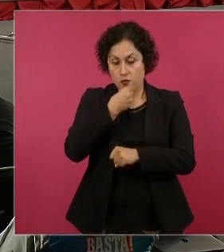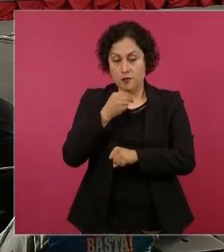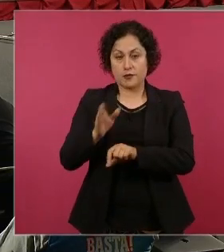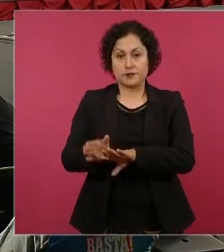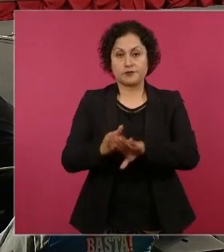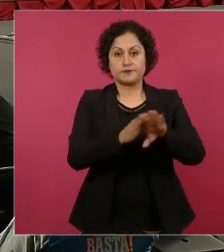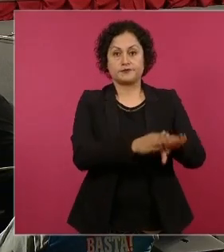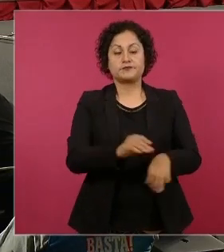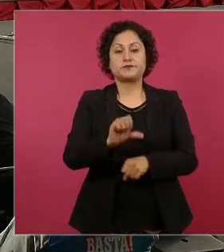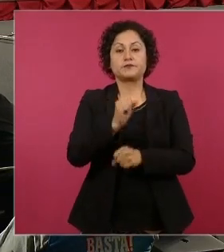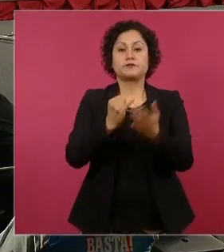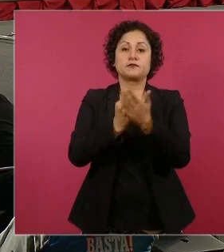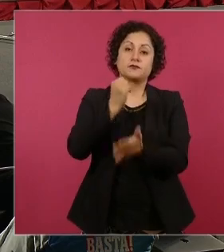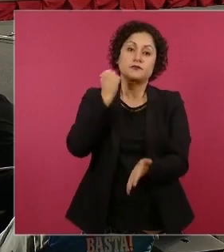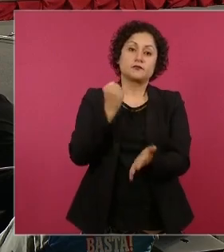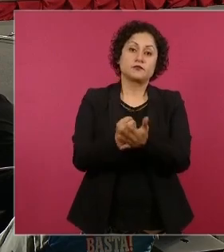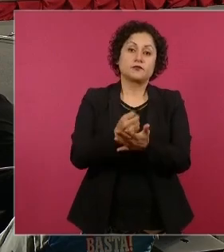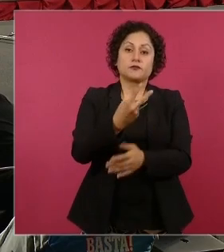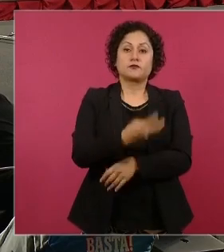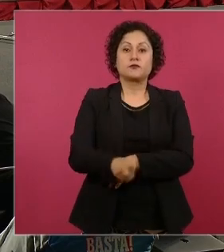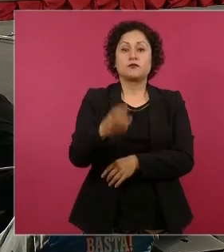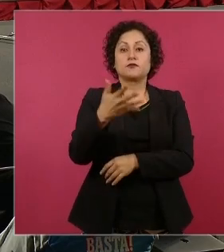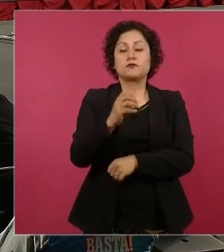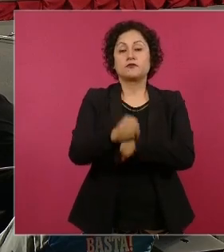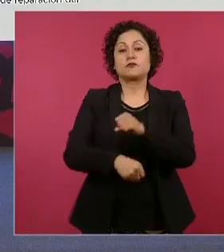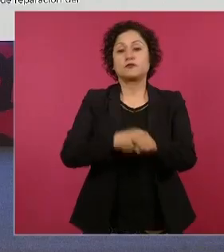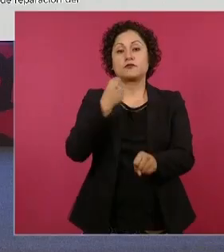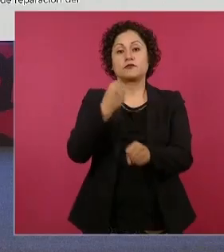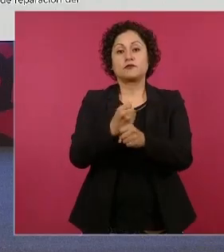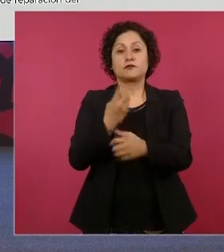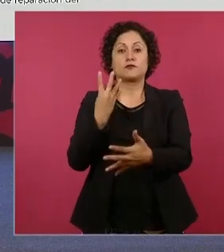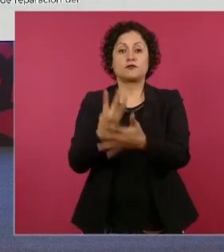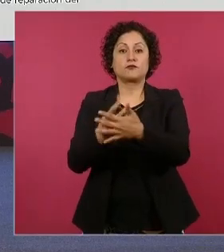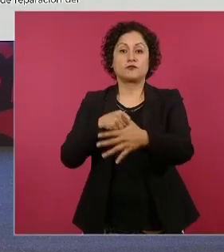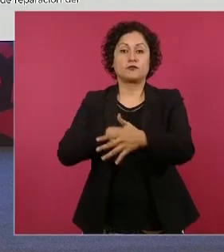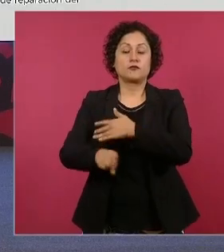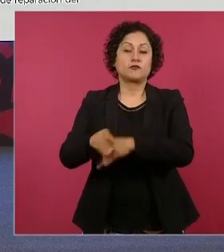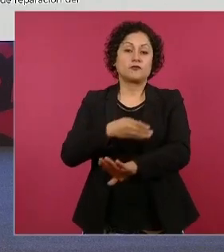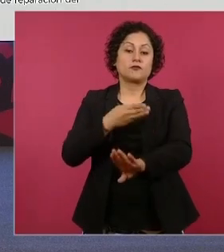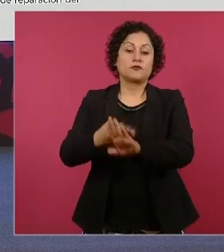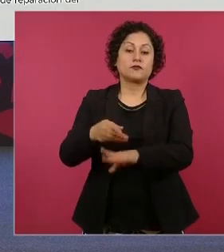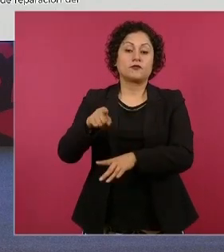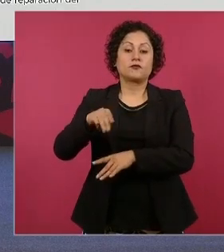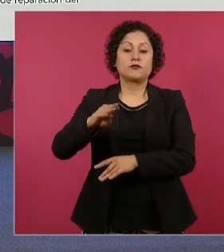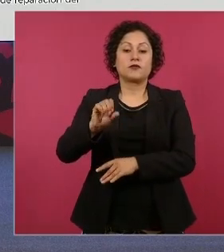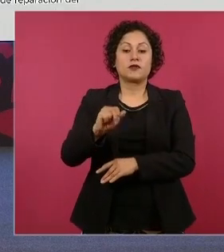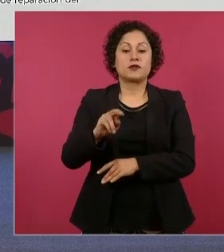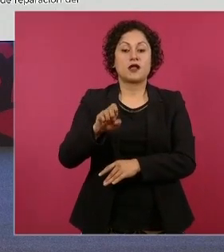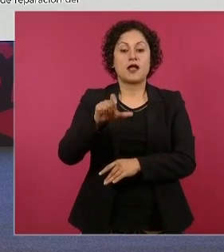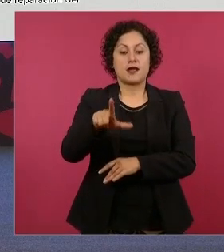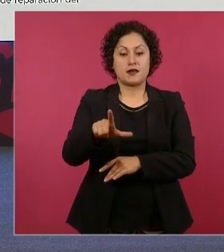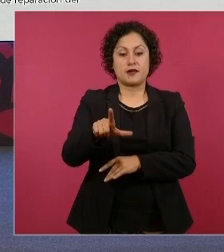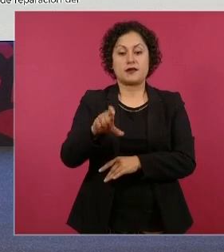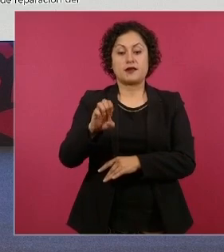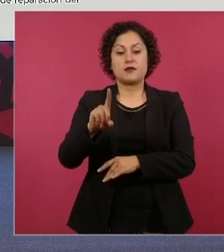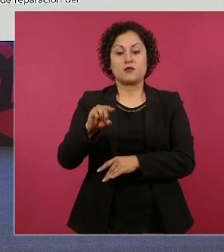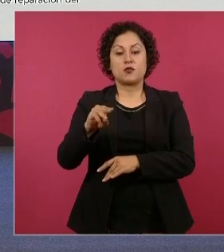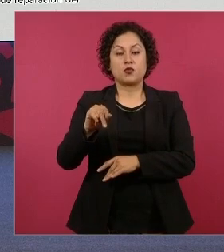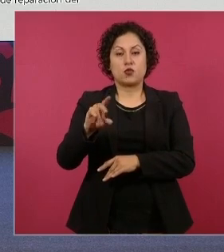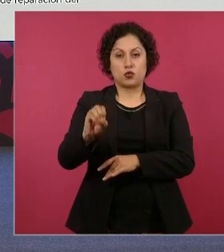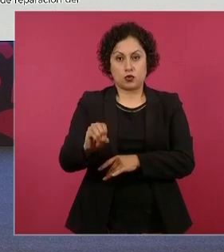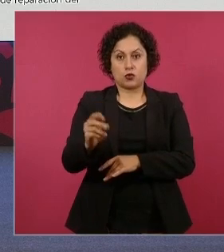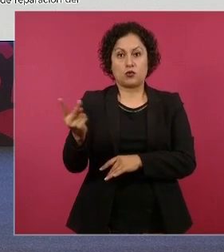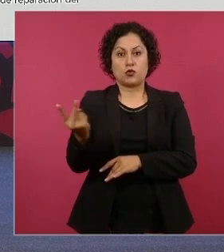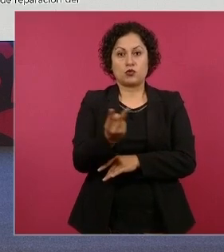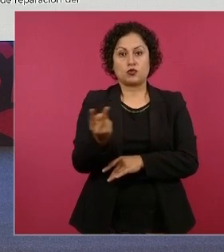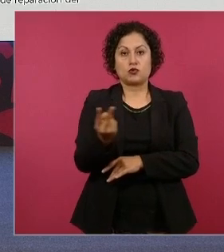Sentencias, esta de 210 años de prisión contra Edmundo y Misael. Ellos fueron sentenciados tras